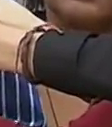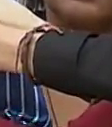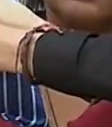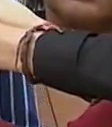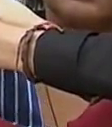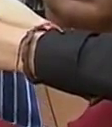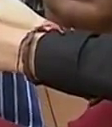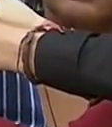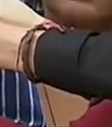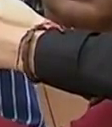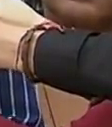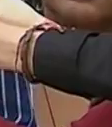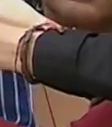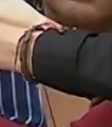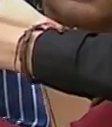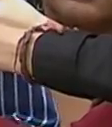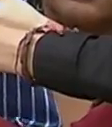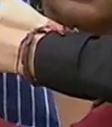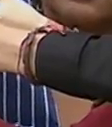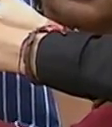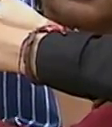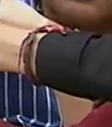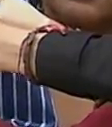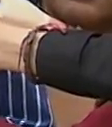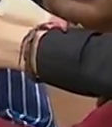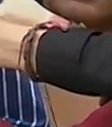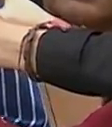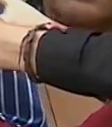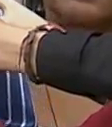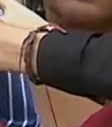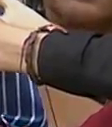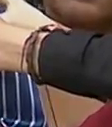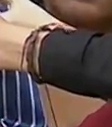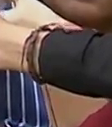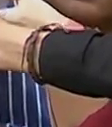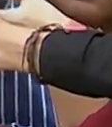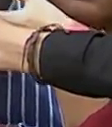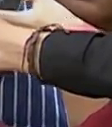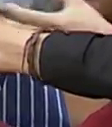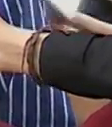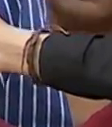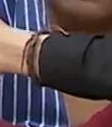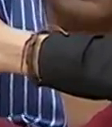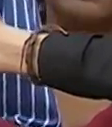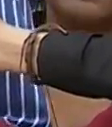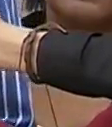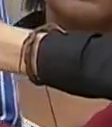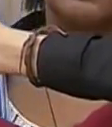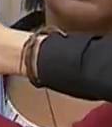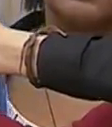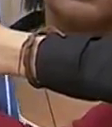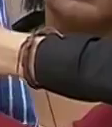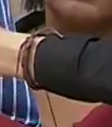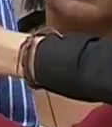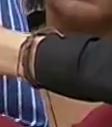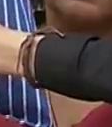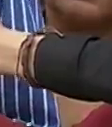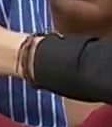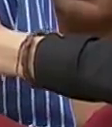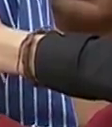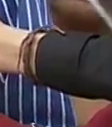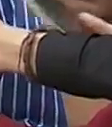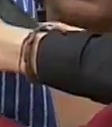faja y de ese sector del arco minero. En este sentido, hoy, después de superar todo el primer